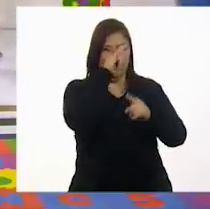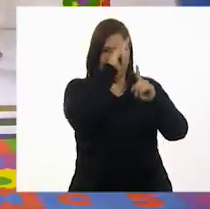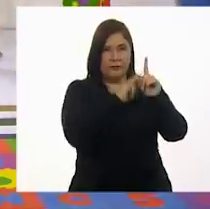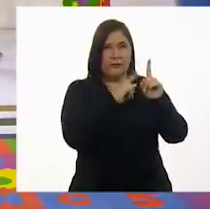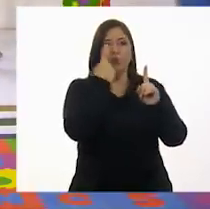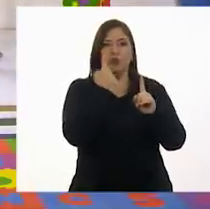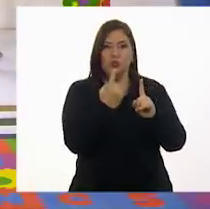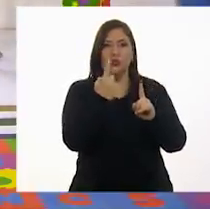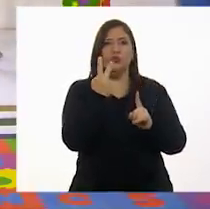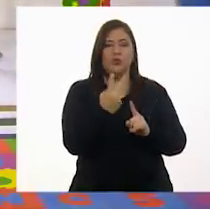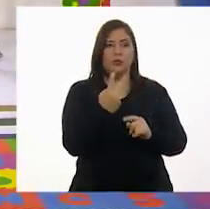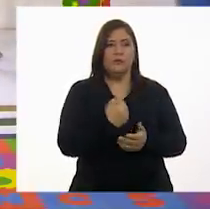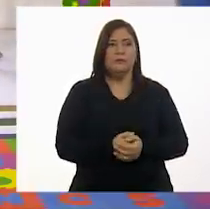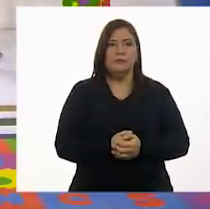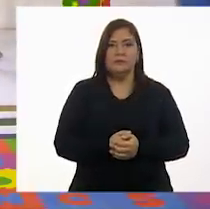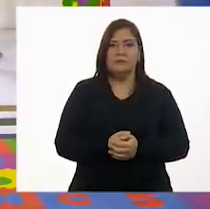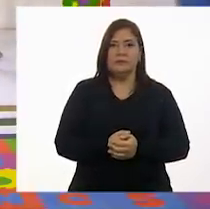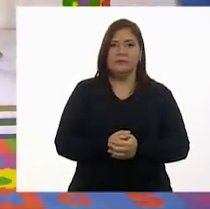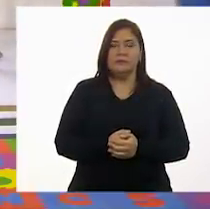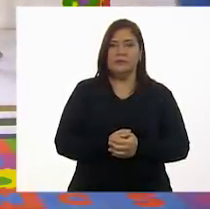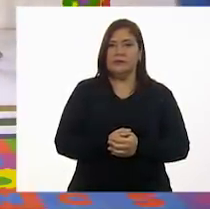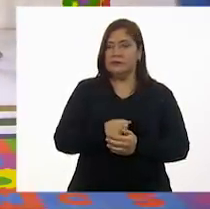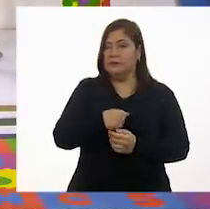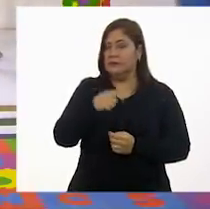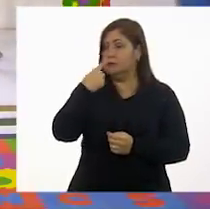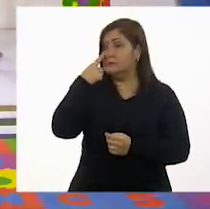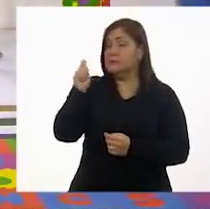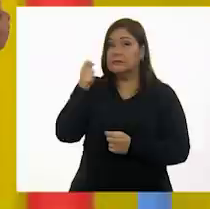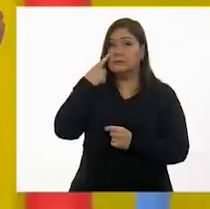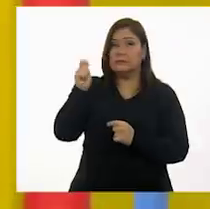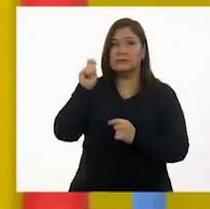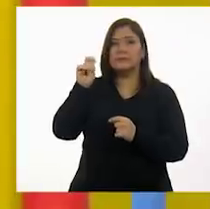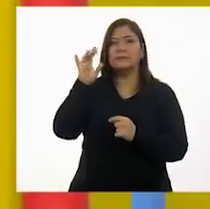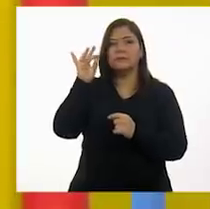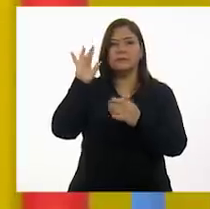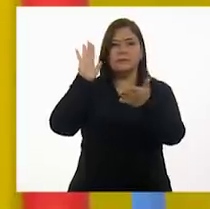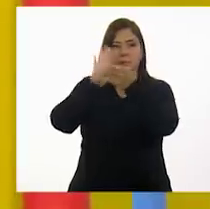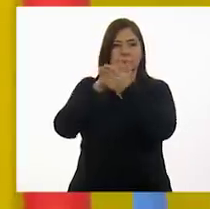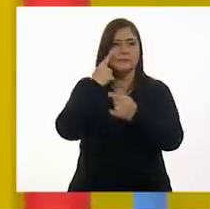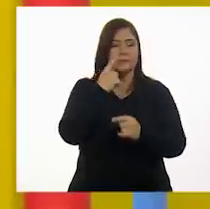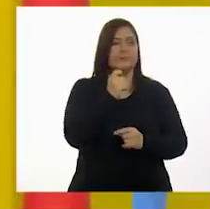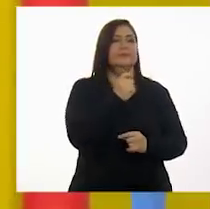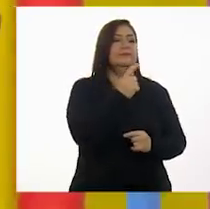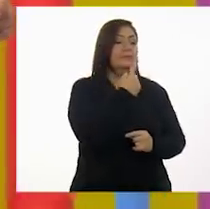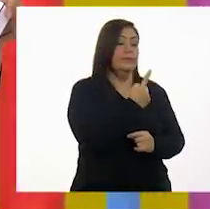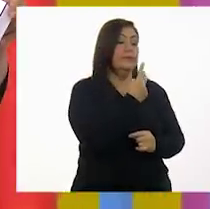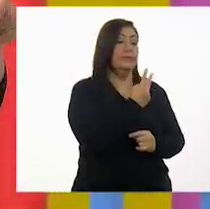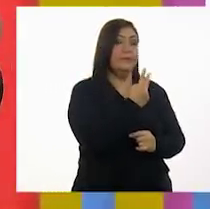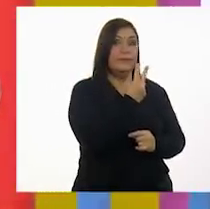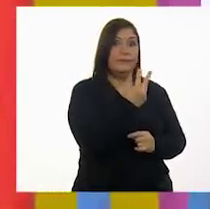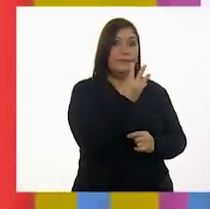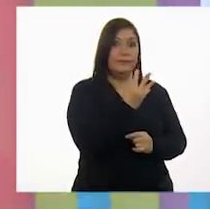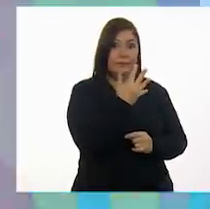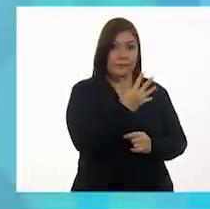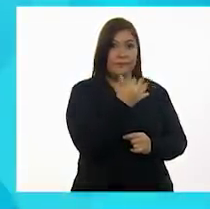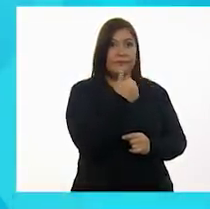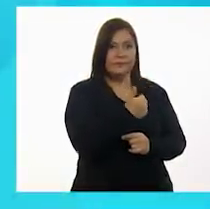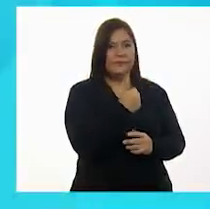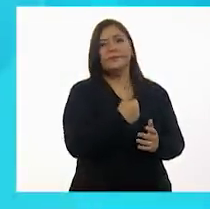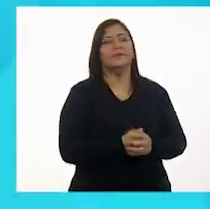dos, voy a pegar la figura, maestra. Tres, cuatro, cinco y seis. Tenemos